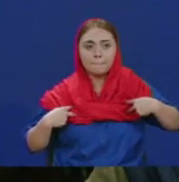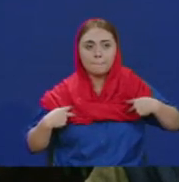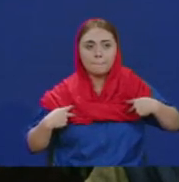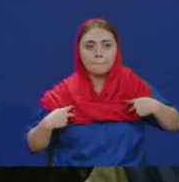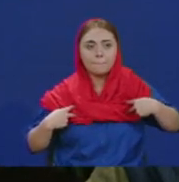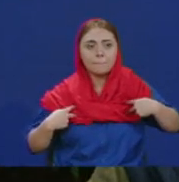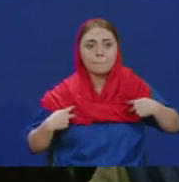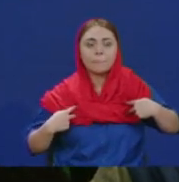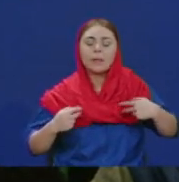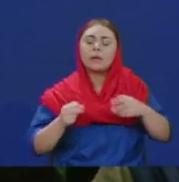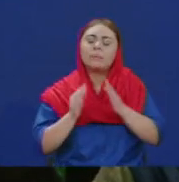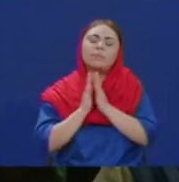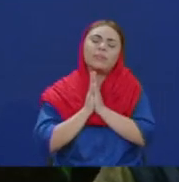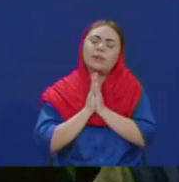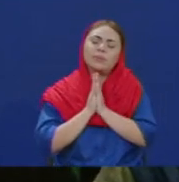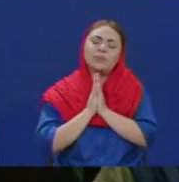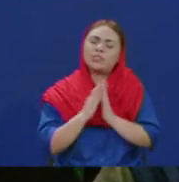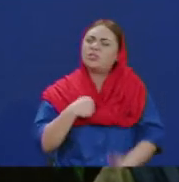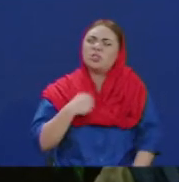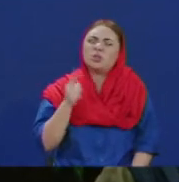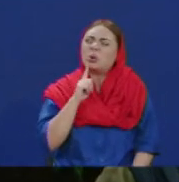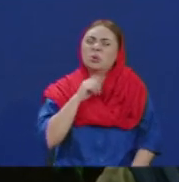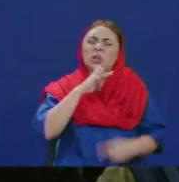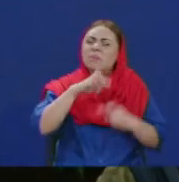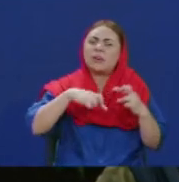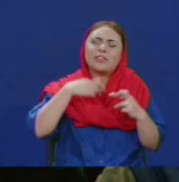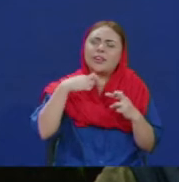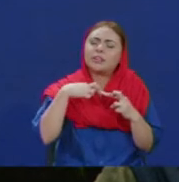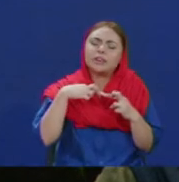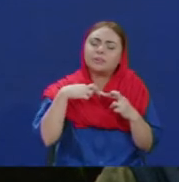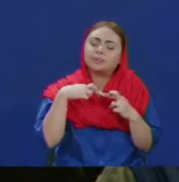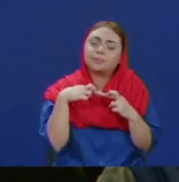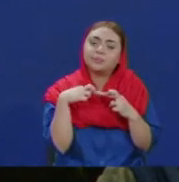No nos consideramos perfectos de ninguna manera, Señor.